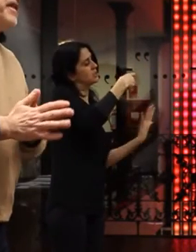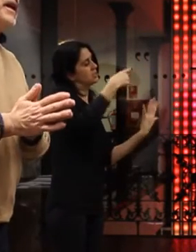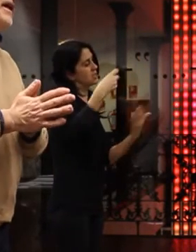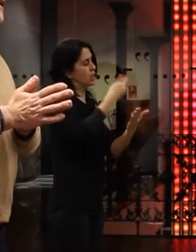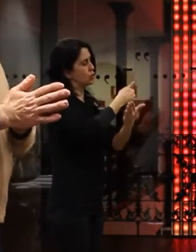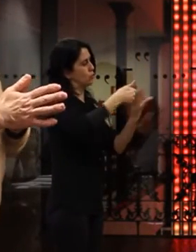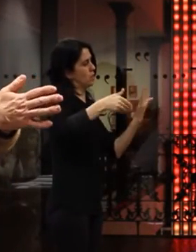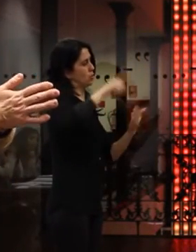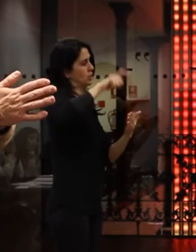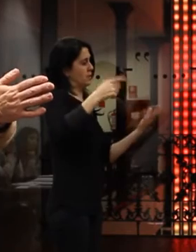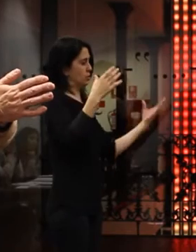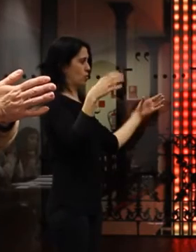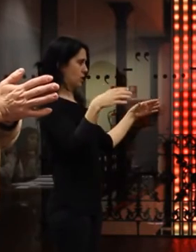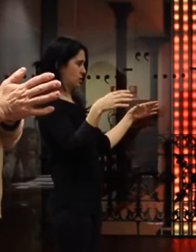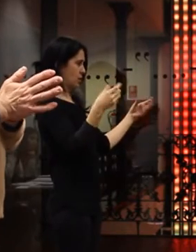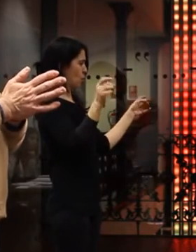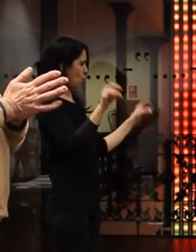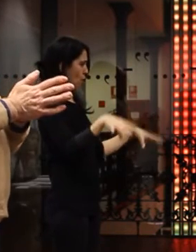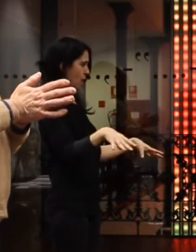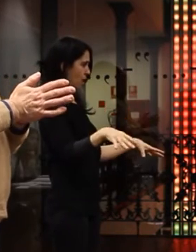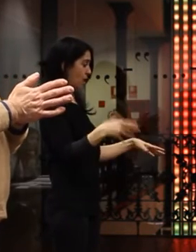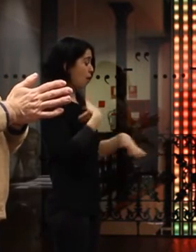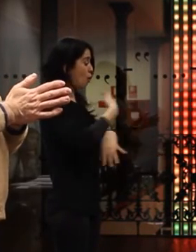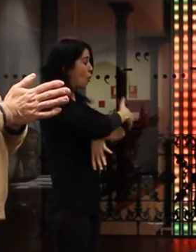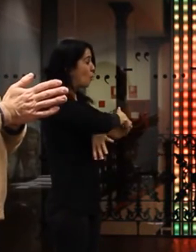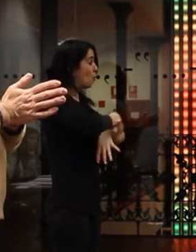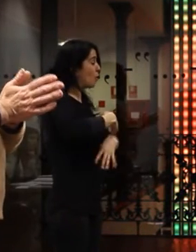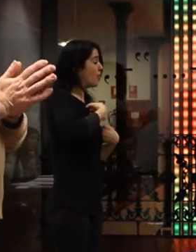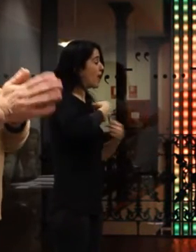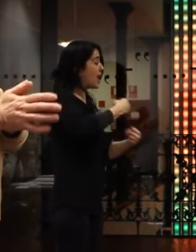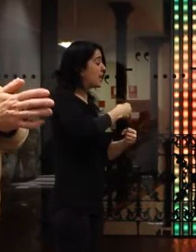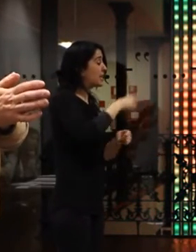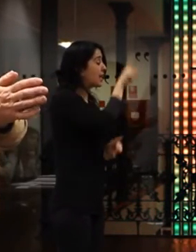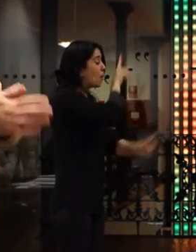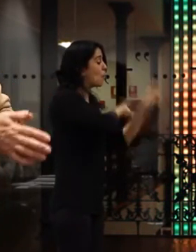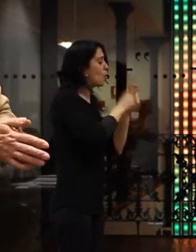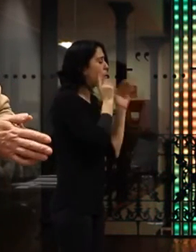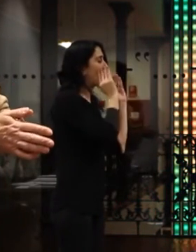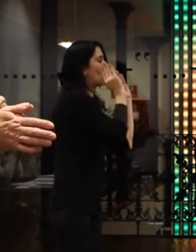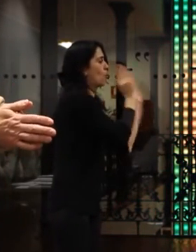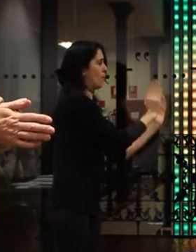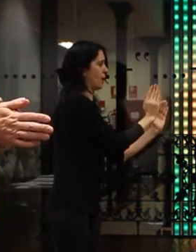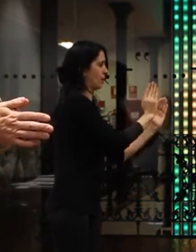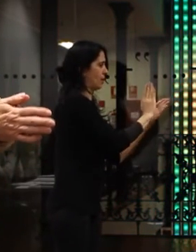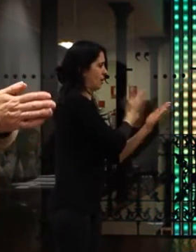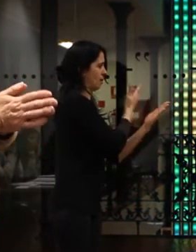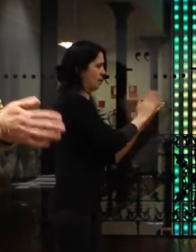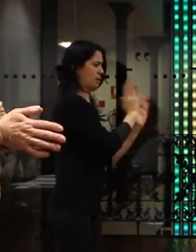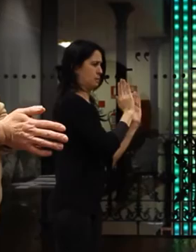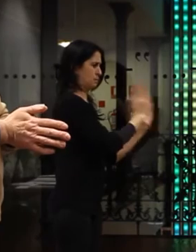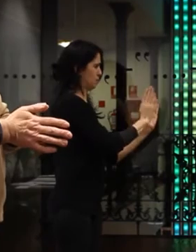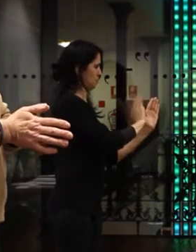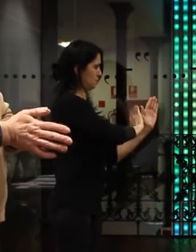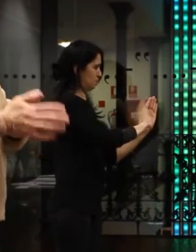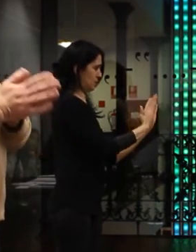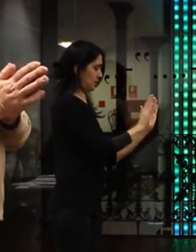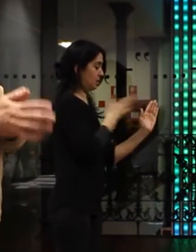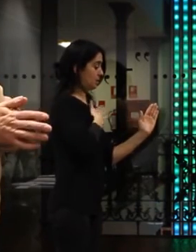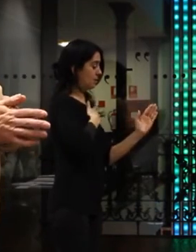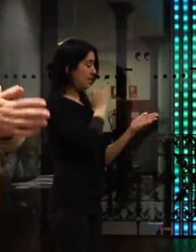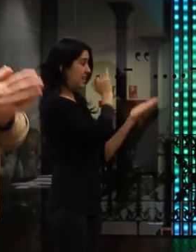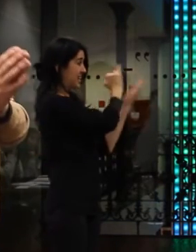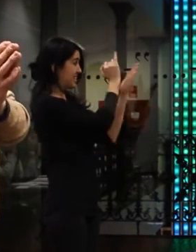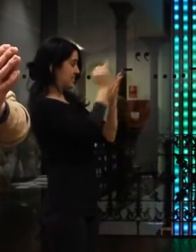La pobreza energética es solo un aspecto del problema. Nosotros estamos incidiendo desde las instituciones